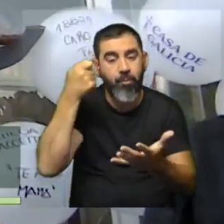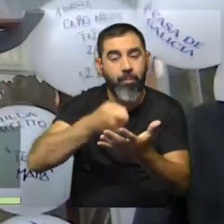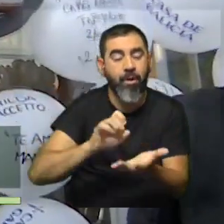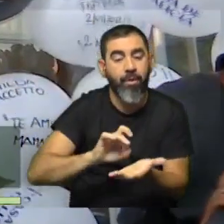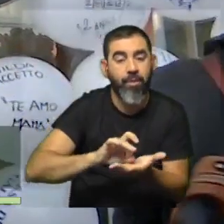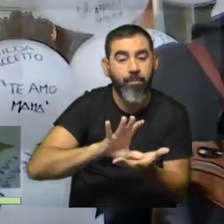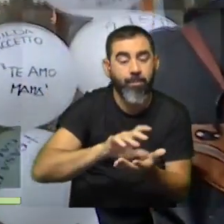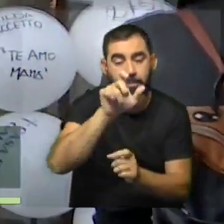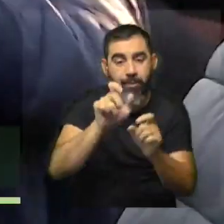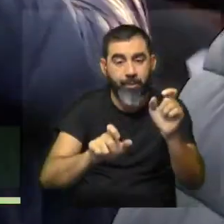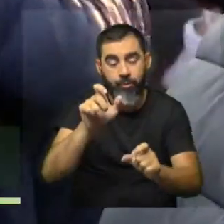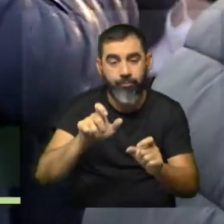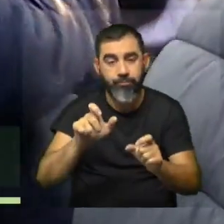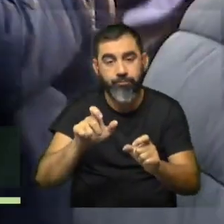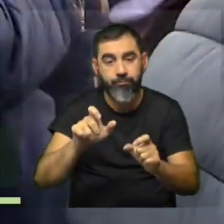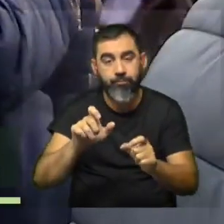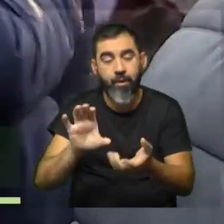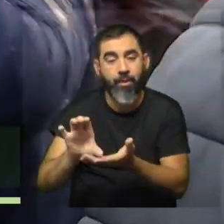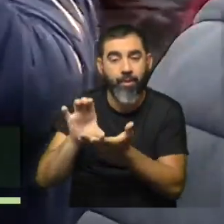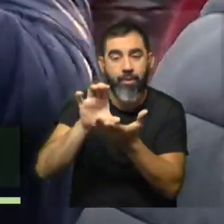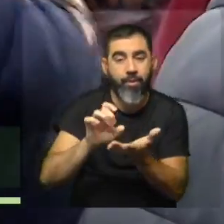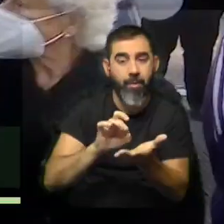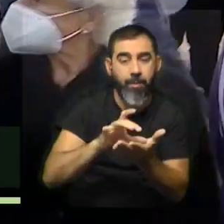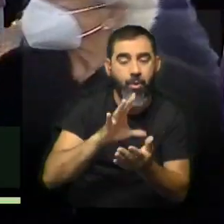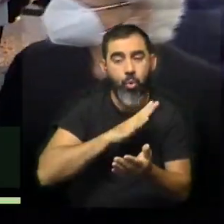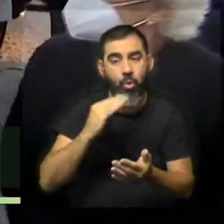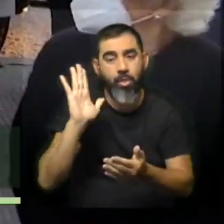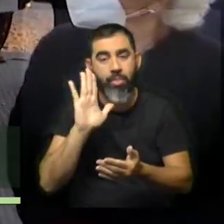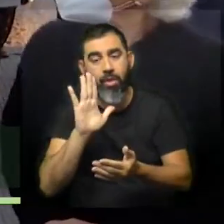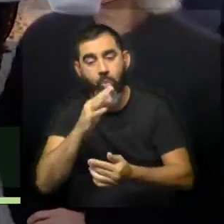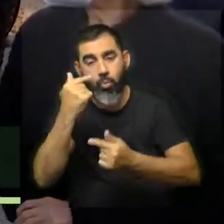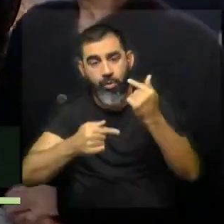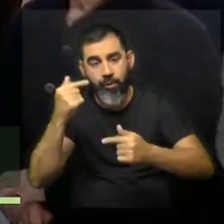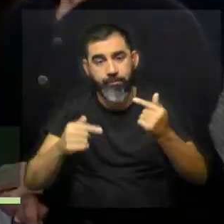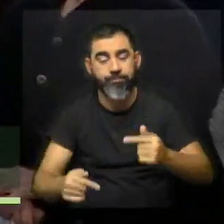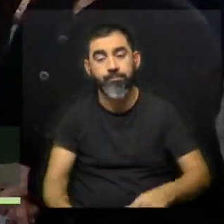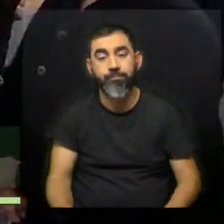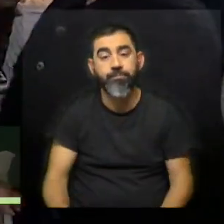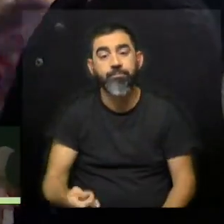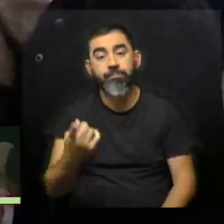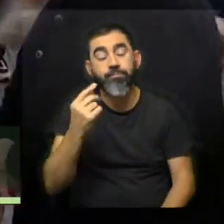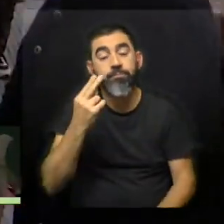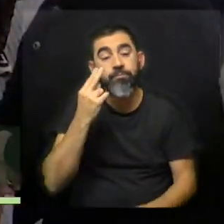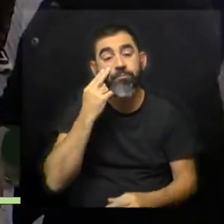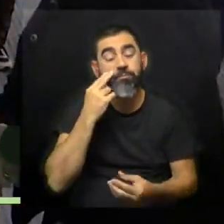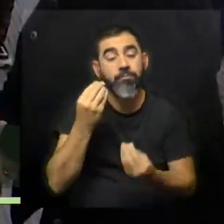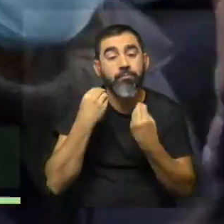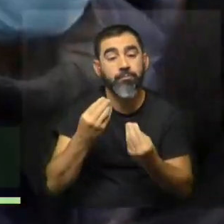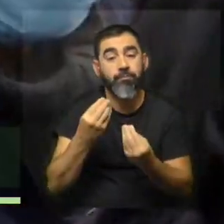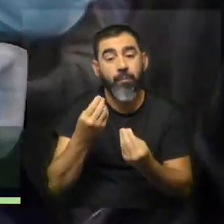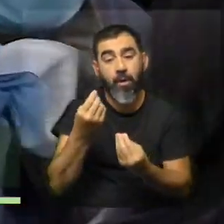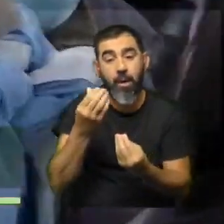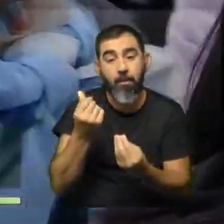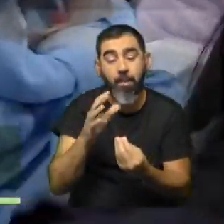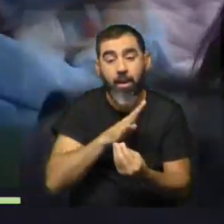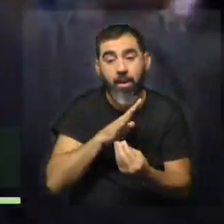despidos a quienes despidos y otros adeudos a los trabajadores. El problema que nos surge ahora es que el monto que existente